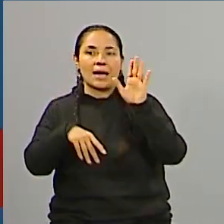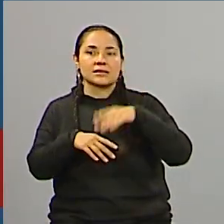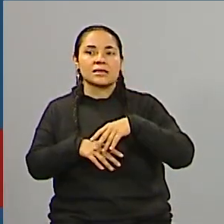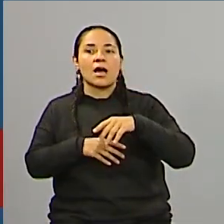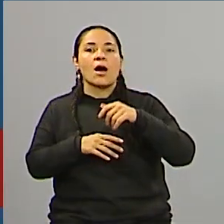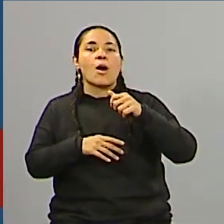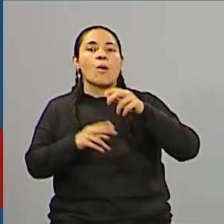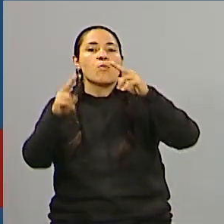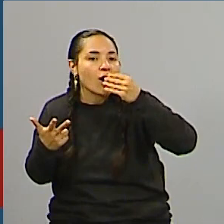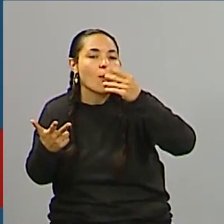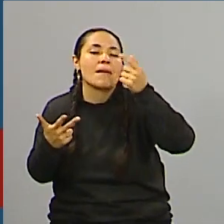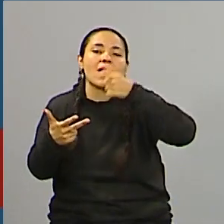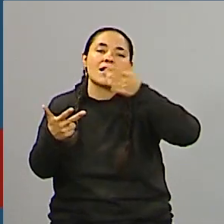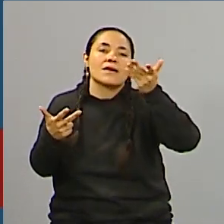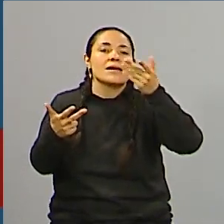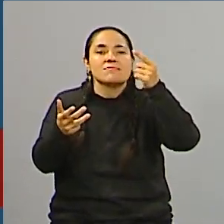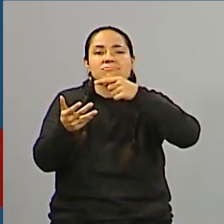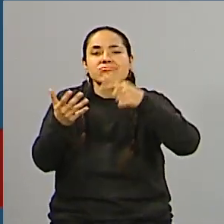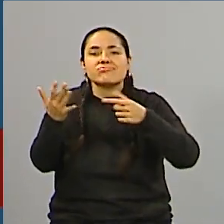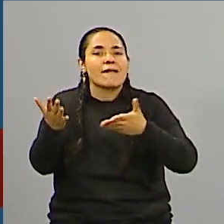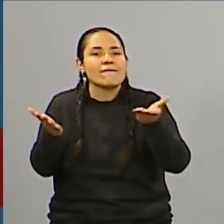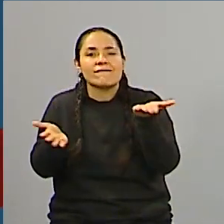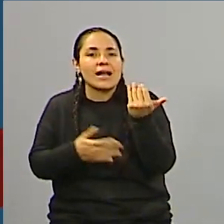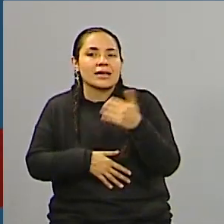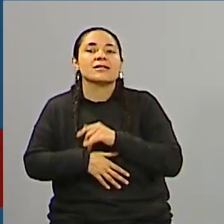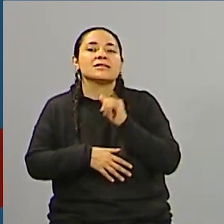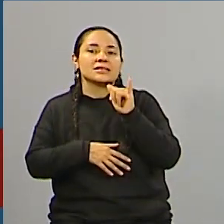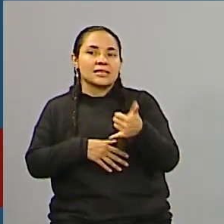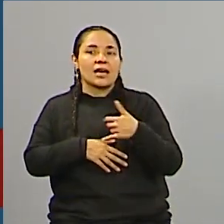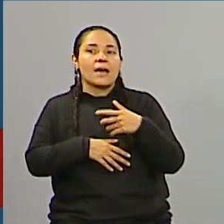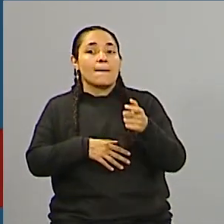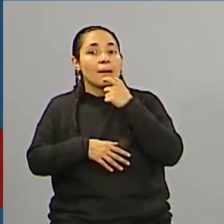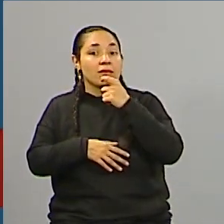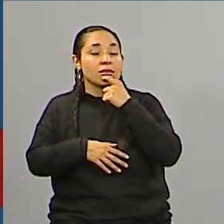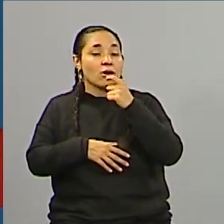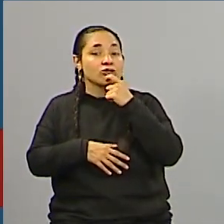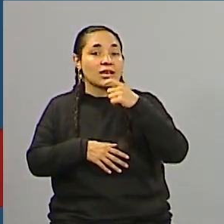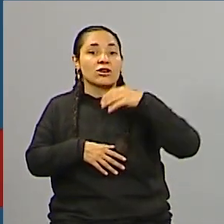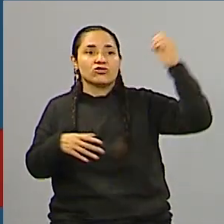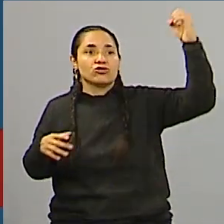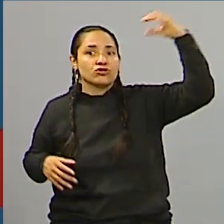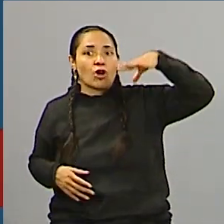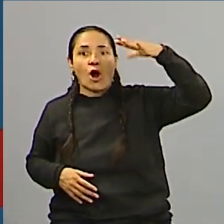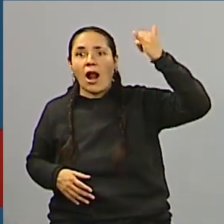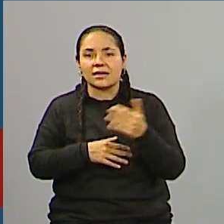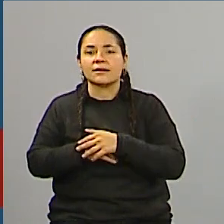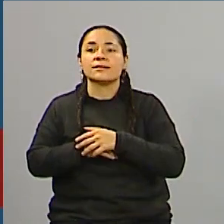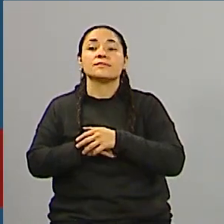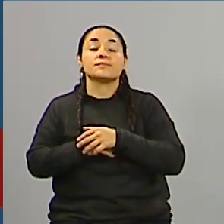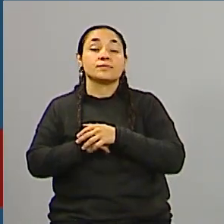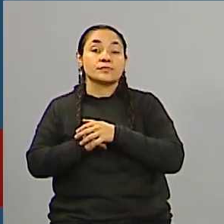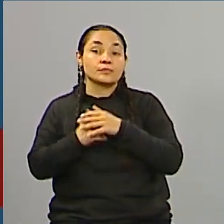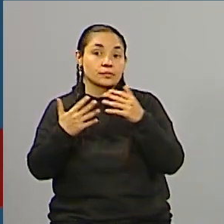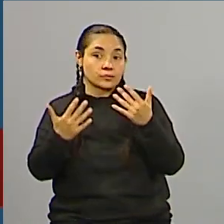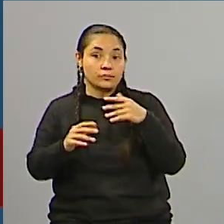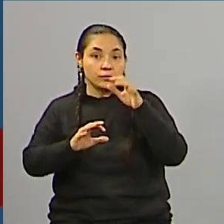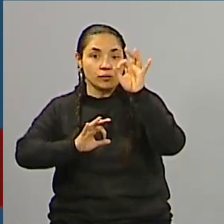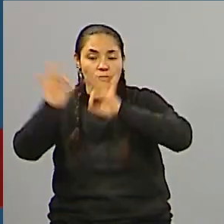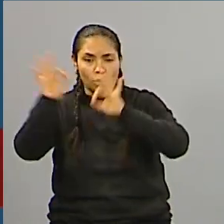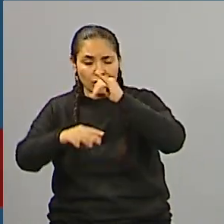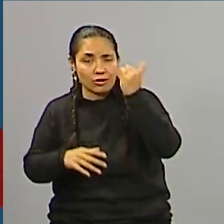las políticas que llevan adelante tanto un gobierno nacional como un gobierno provincial para que tengan esa posibilidad ustedes de seguir teniendo una buena demanda,